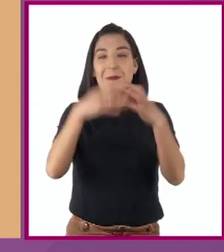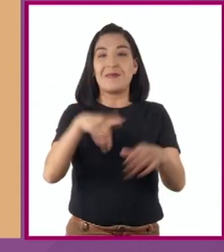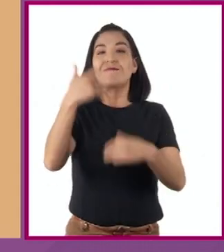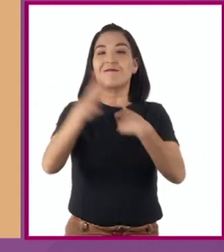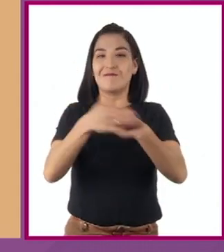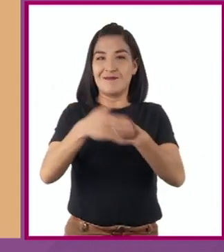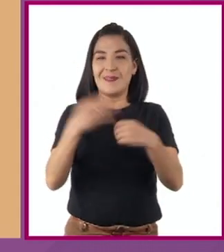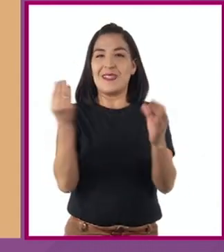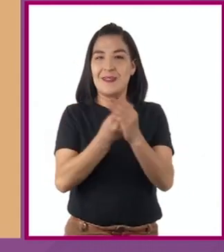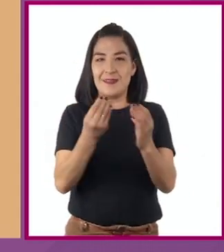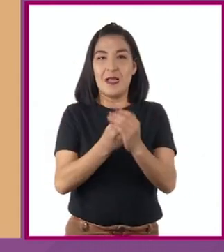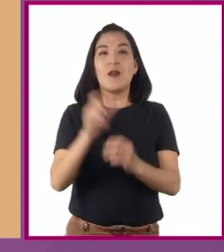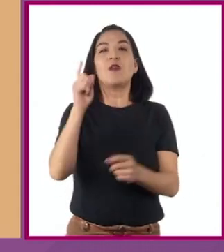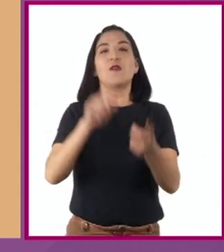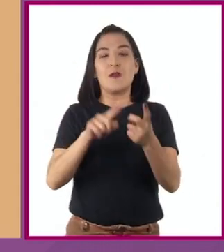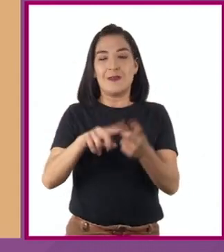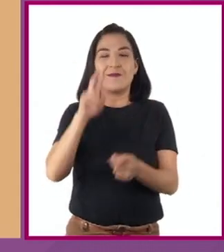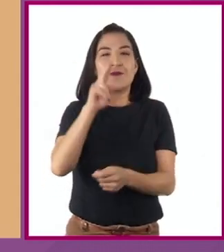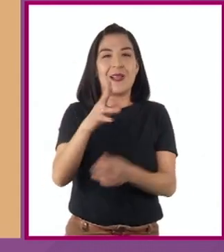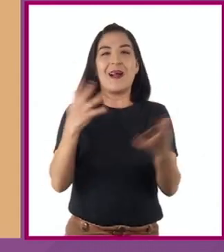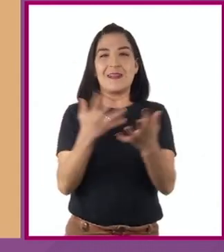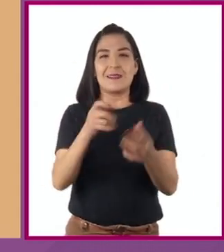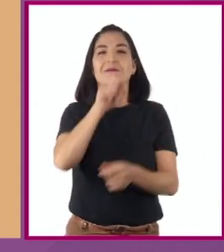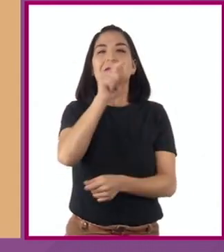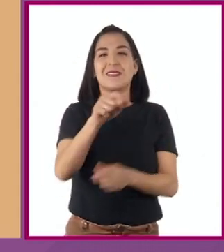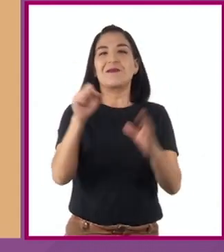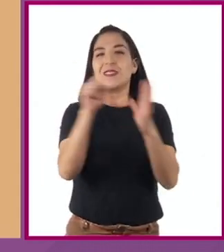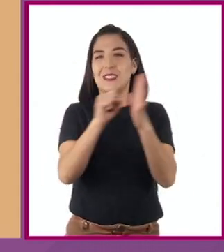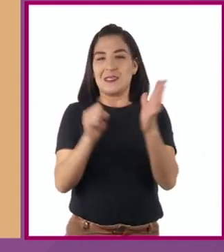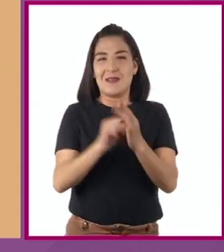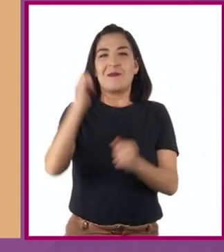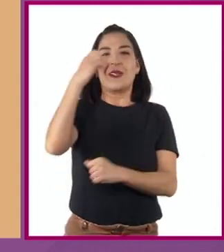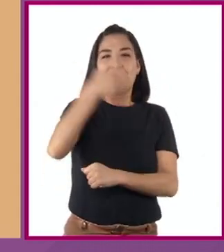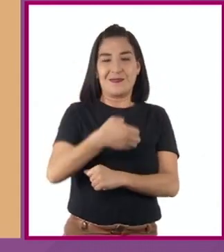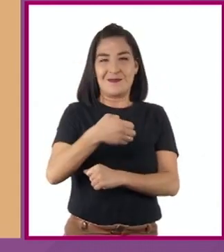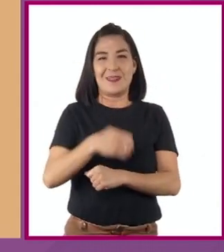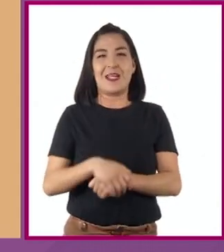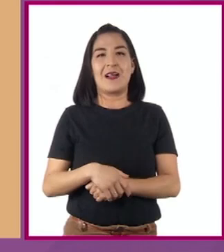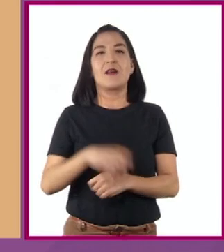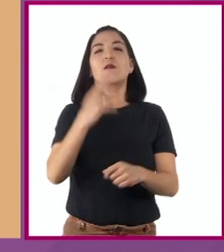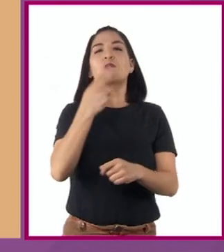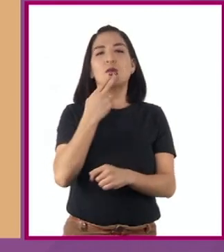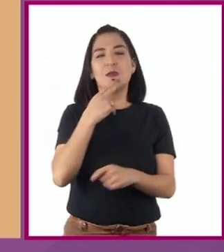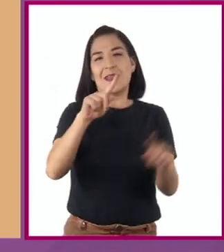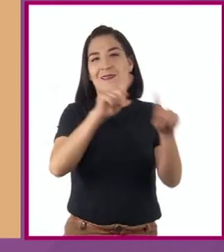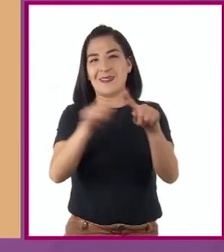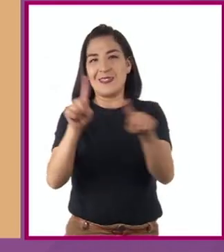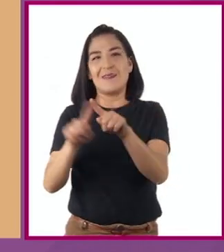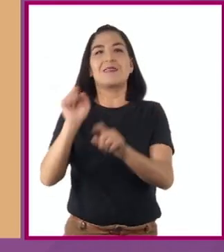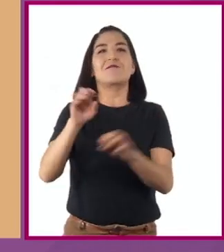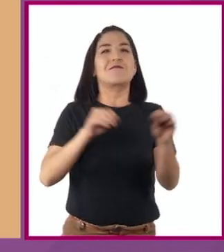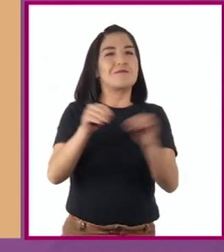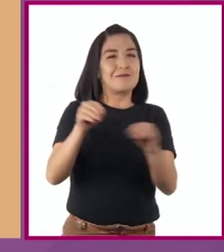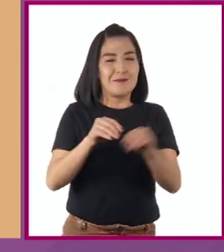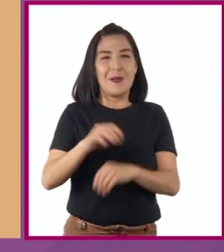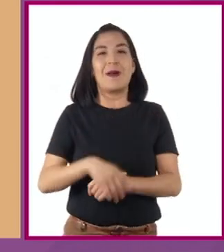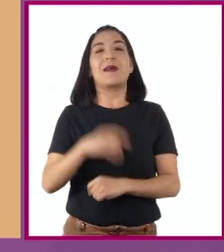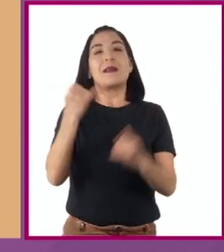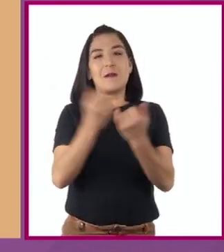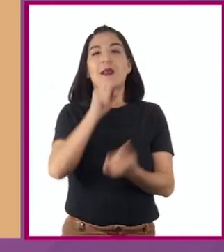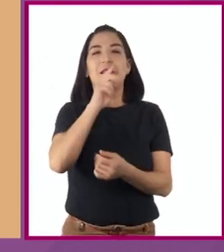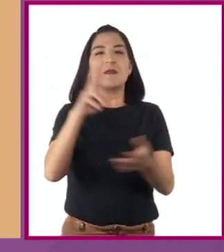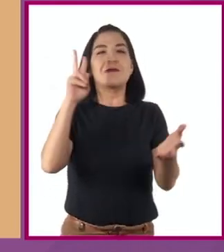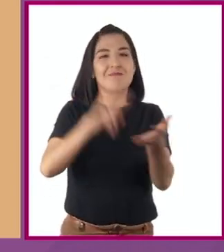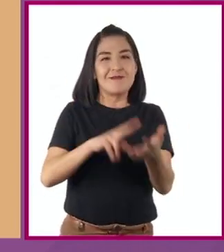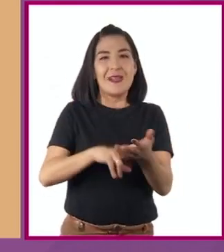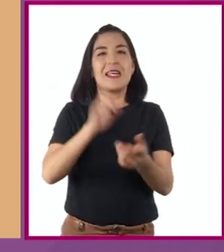clase, donde resolveremos más sistemas de ecuaciones utilizando diferentes métodos y podrán